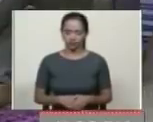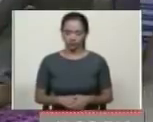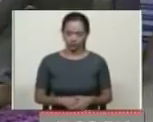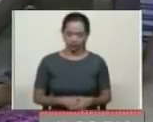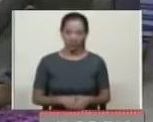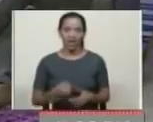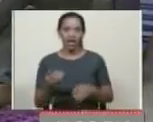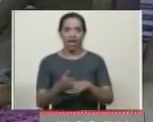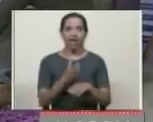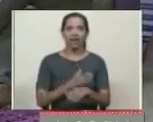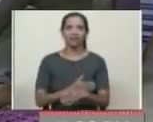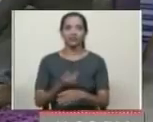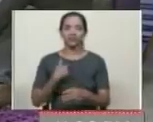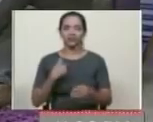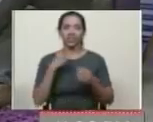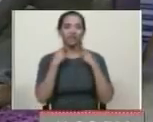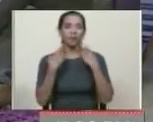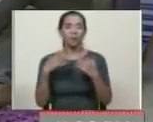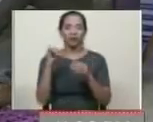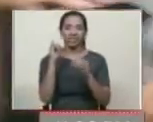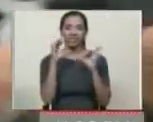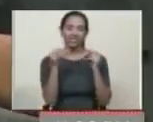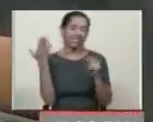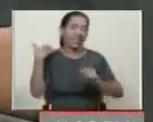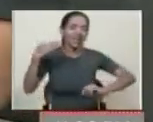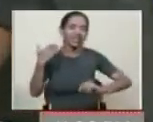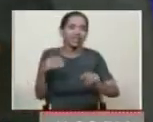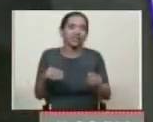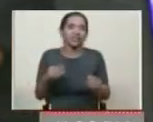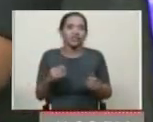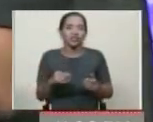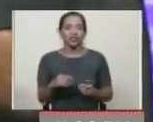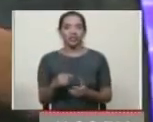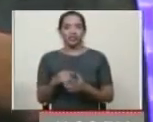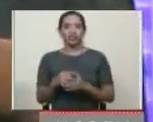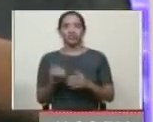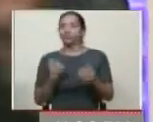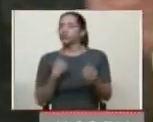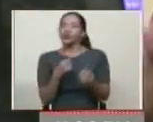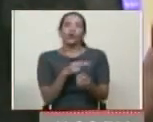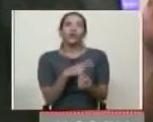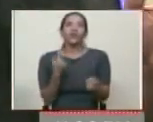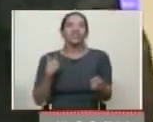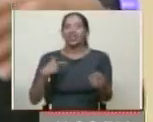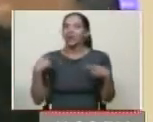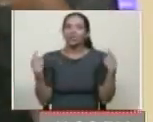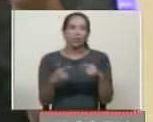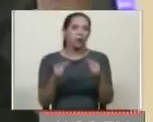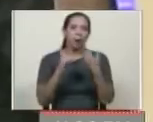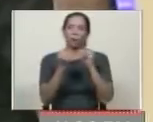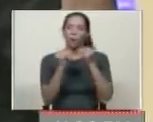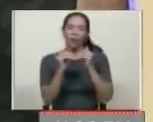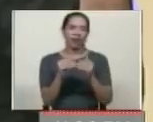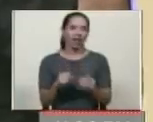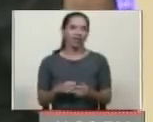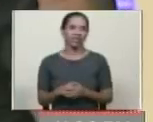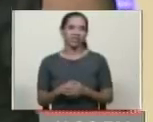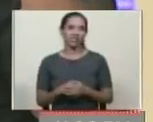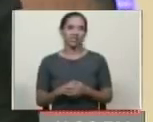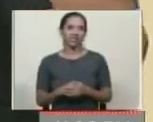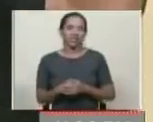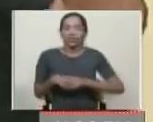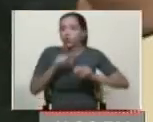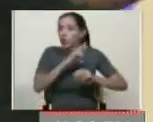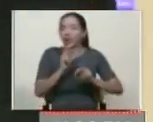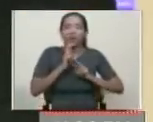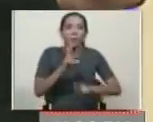a escribirle cosas a la gente y a mandarle fotografías. Claro, no, yo le respondía. Yo no, a las 2 de la mañana. Yo no tengo ese pedo moral, hermano. Yo no tengo ese, ay, que no respondas así, qué